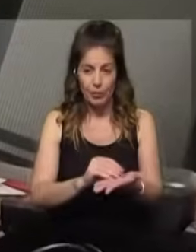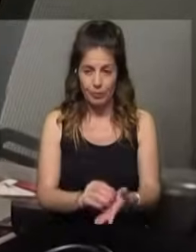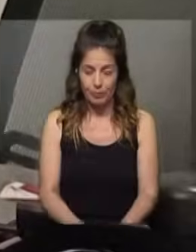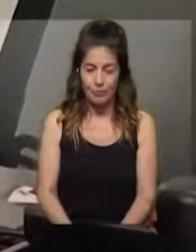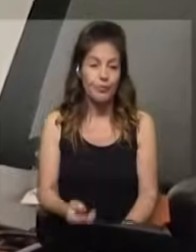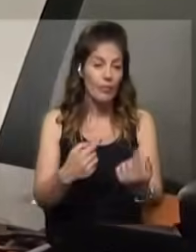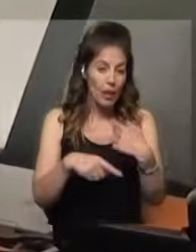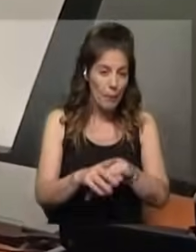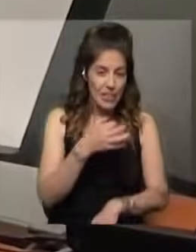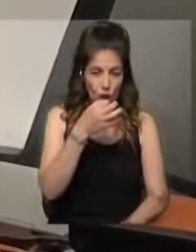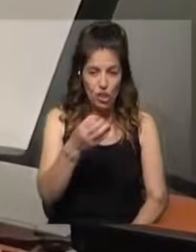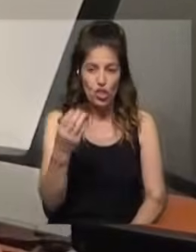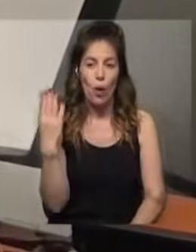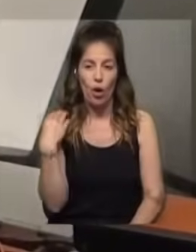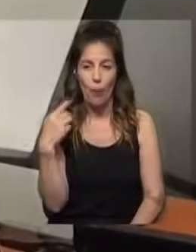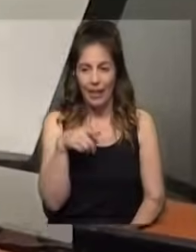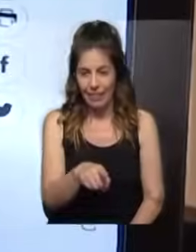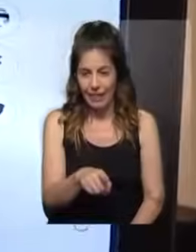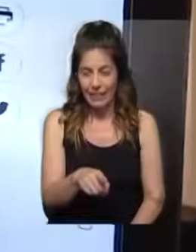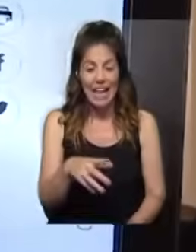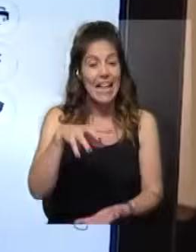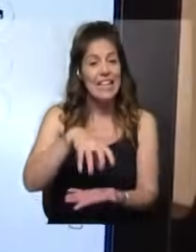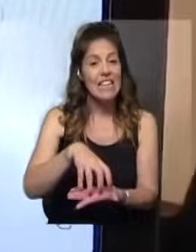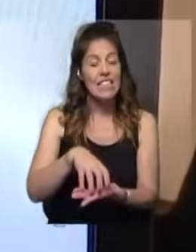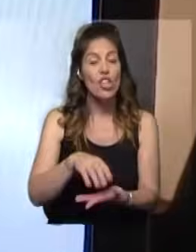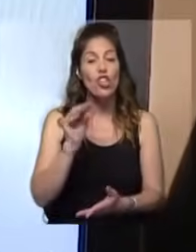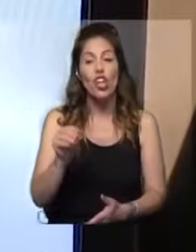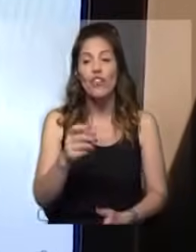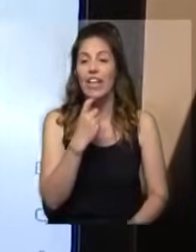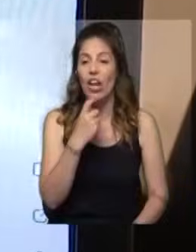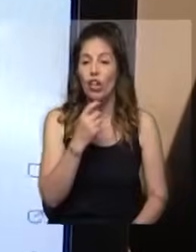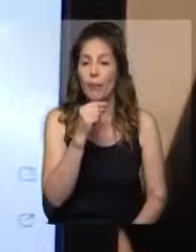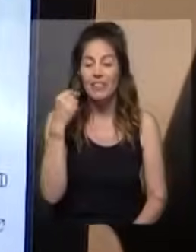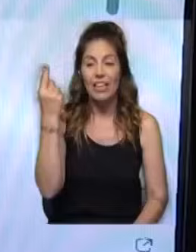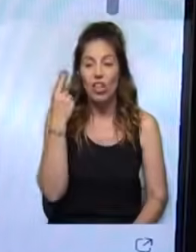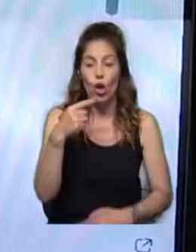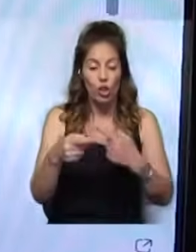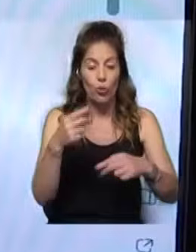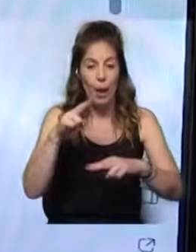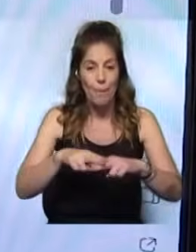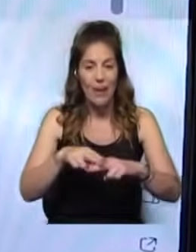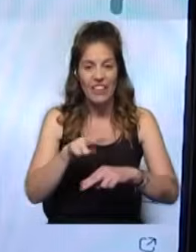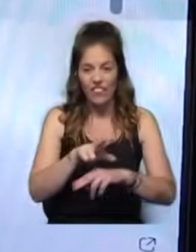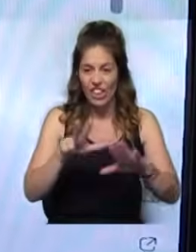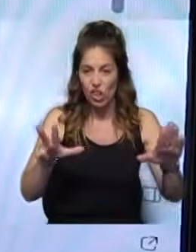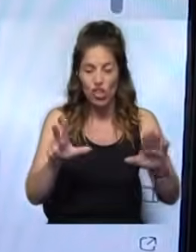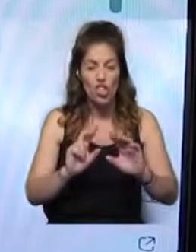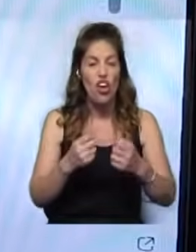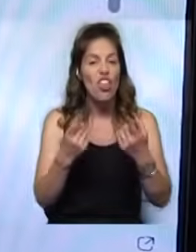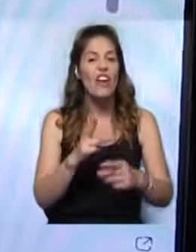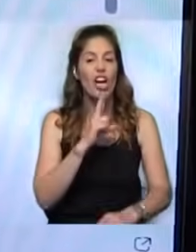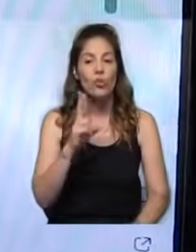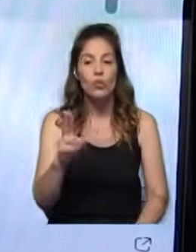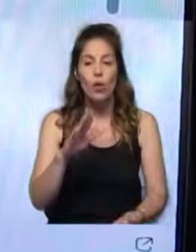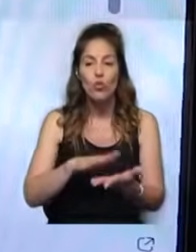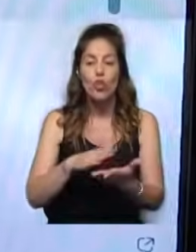pese a lo dicho por el comandante Benítez la sección notificaciones rojas de Interpol seguía Este martes 28 sin arrojar resultados